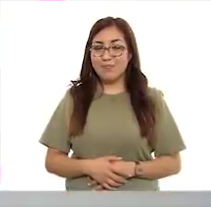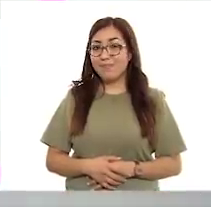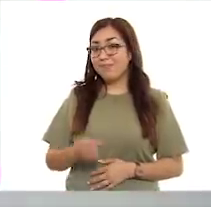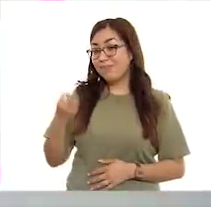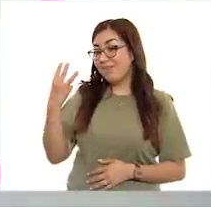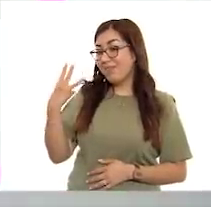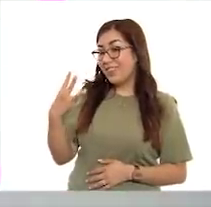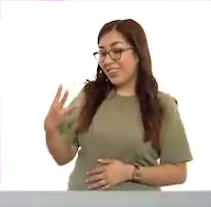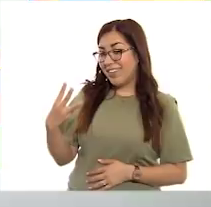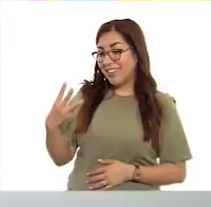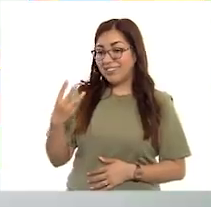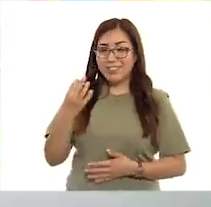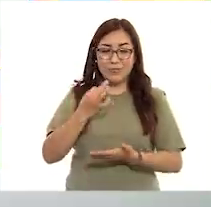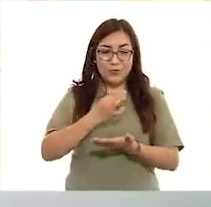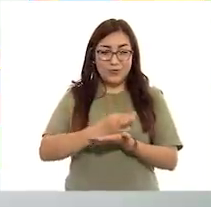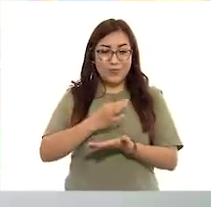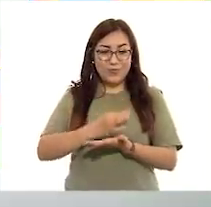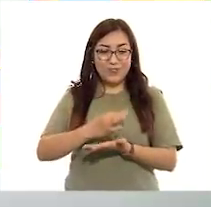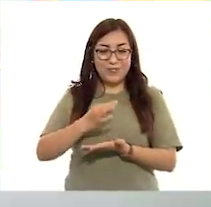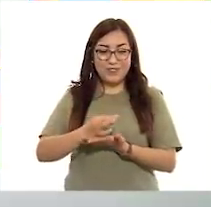tres fichas.